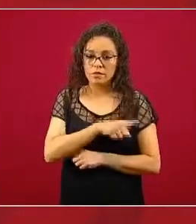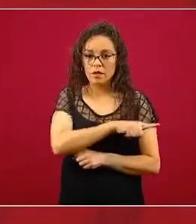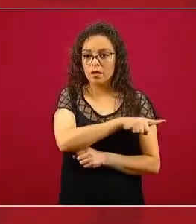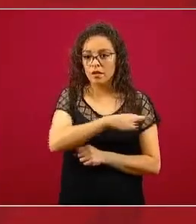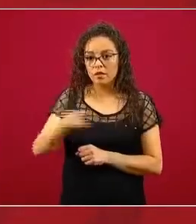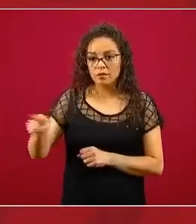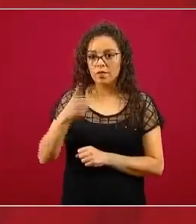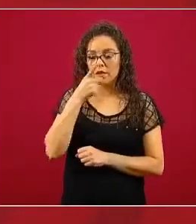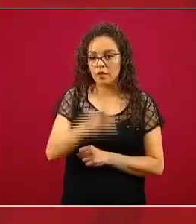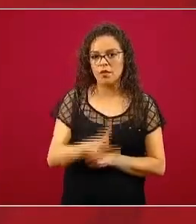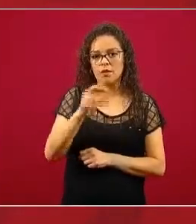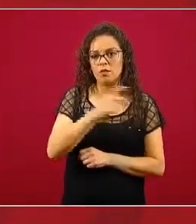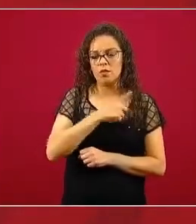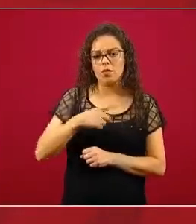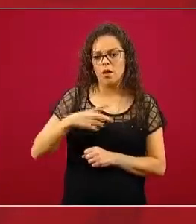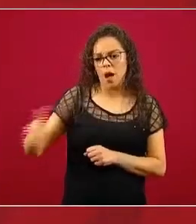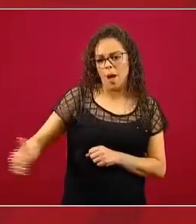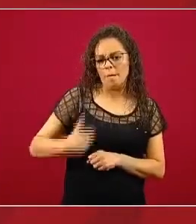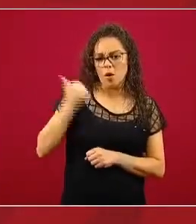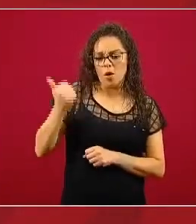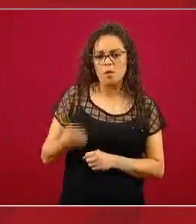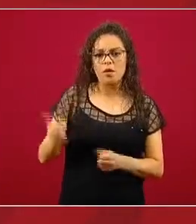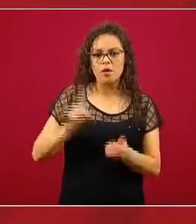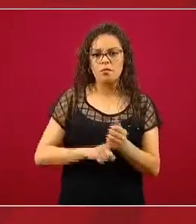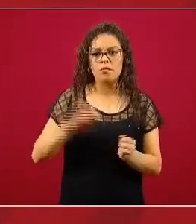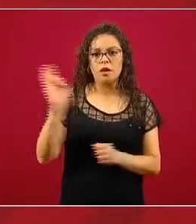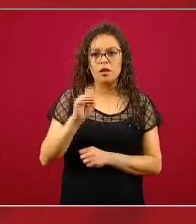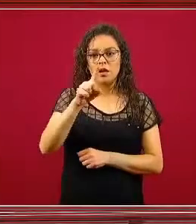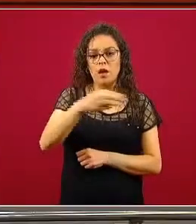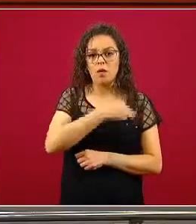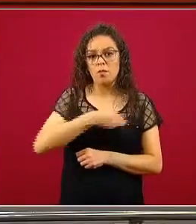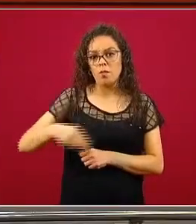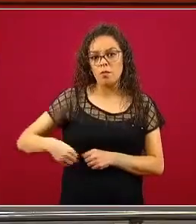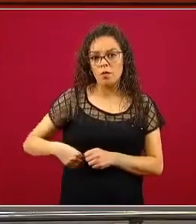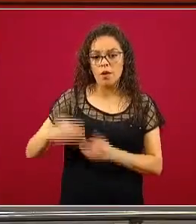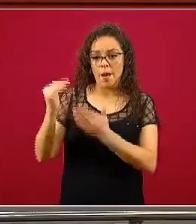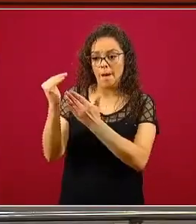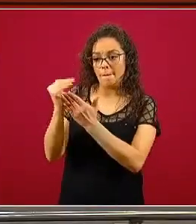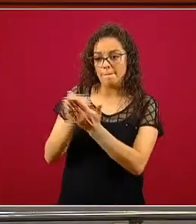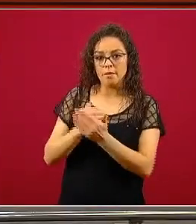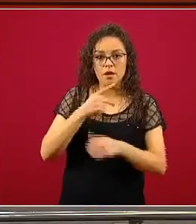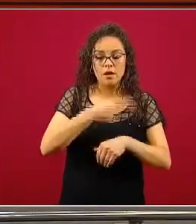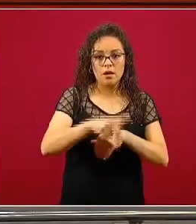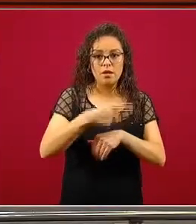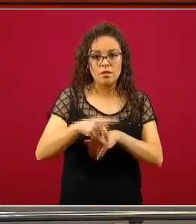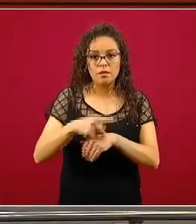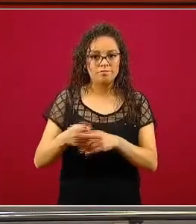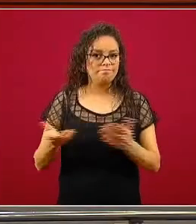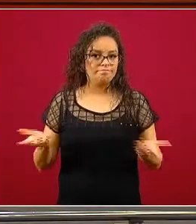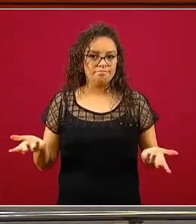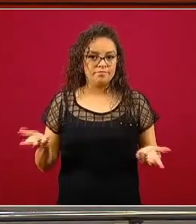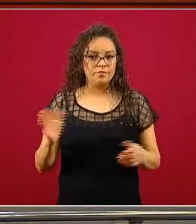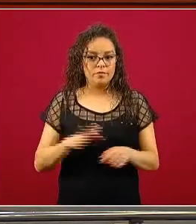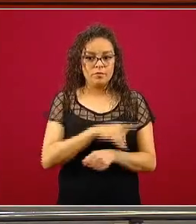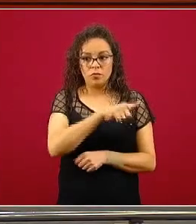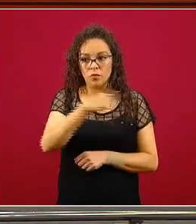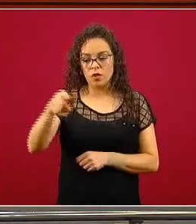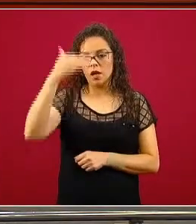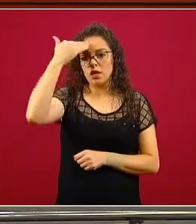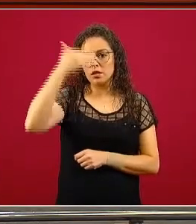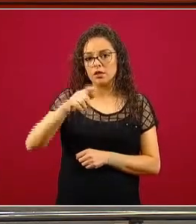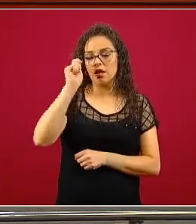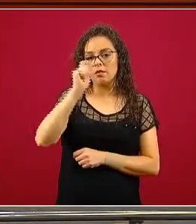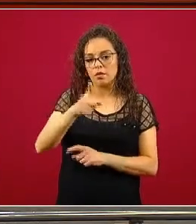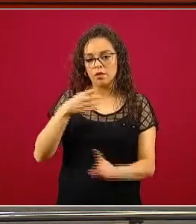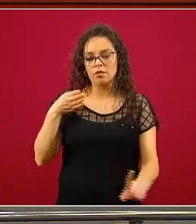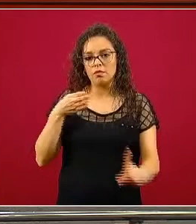aprovechar la circunstancia de que podían estar estos municipios en bajo riesgo, por distintas razones que ellos conocen de manera directa de la